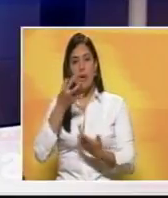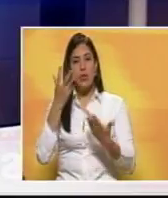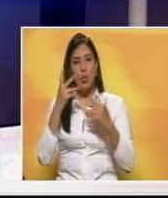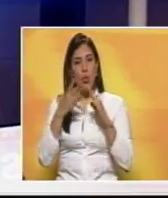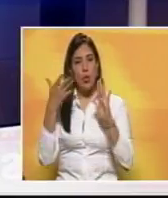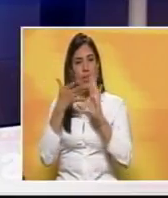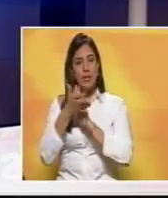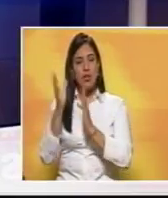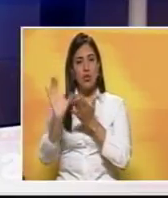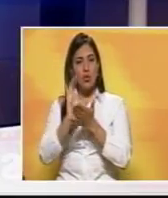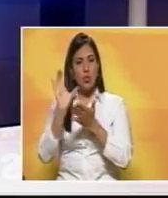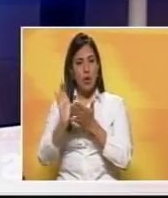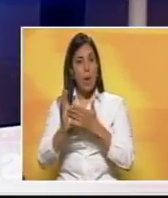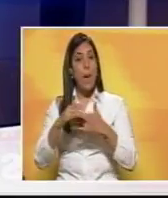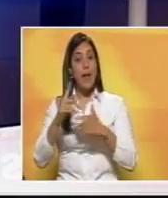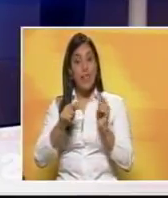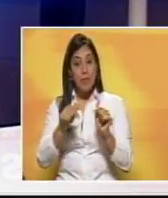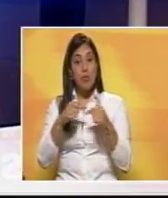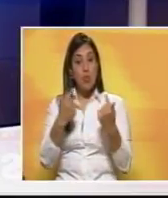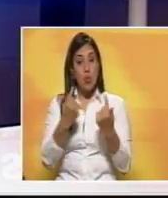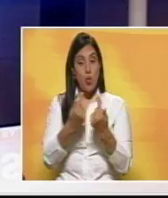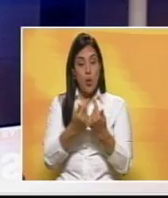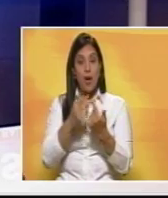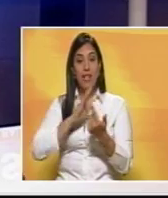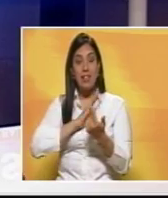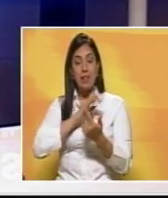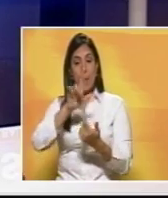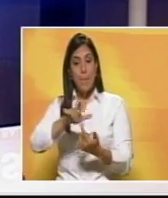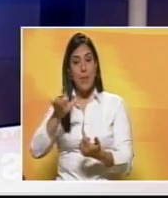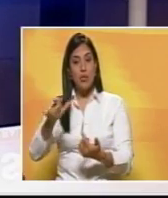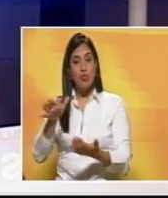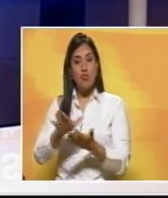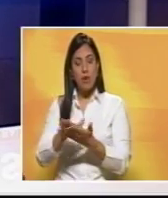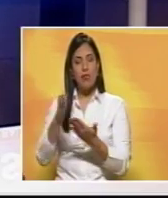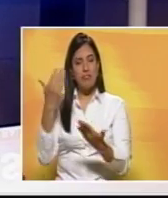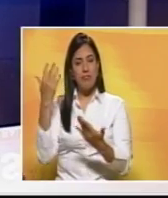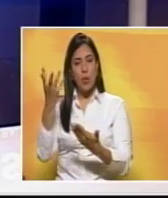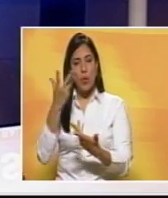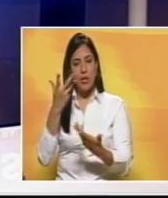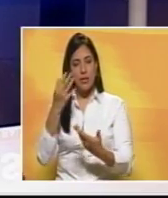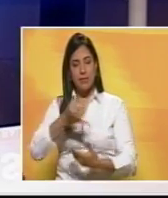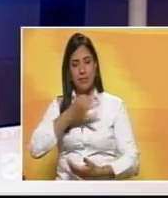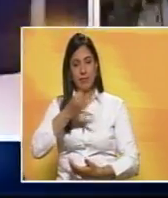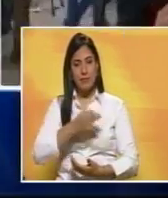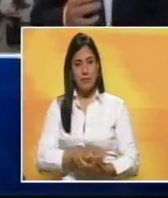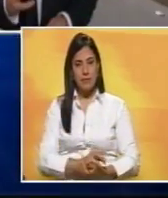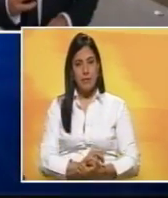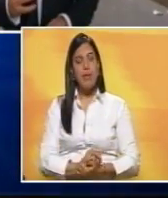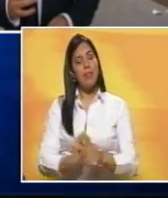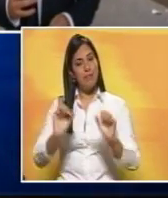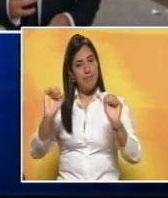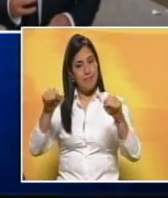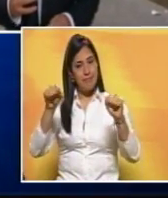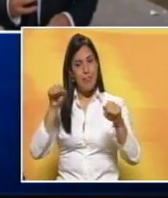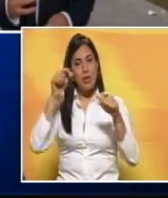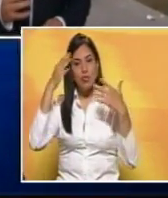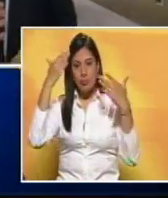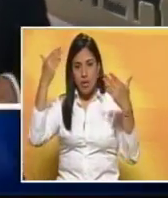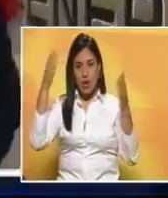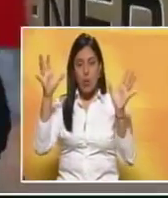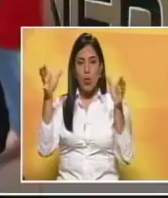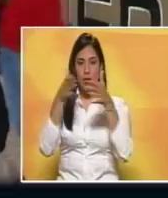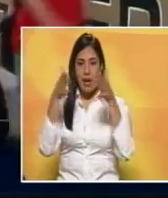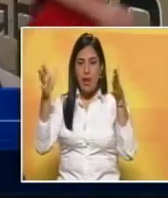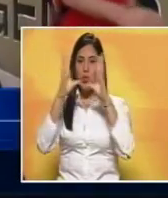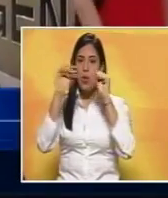encuentra en la ciudad de Rosario, lugar del que provenían estas víctimas mortales. Adelante, Guillermo. Buenas tardes. Efectivamente, el saludo grande para